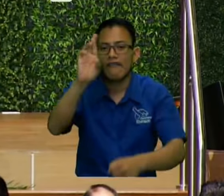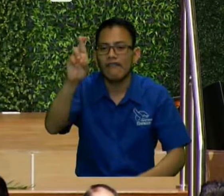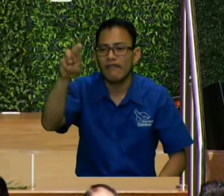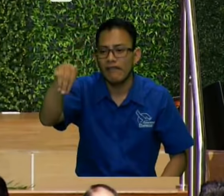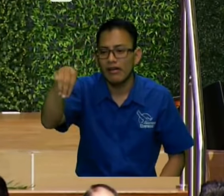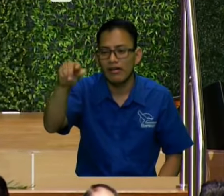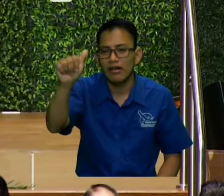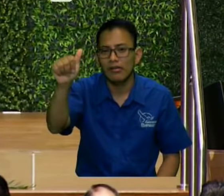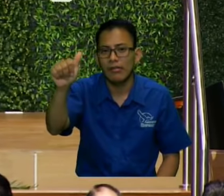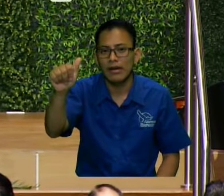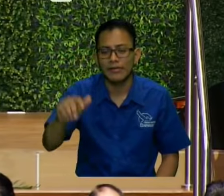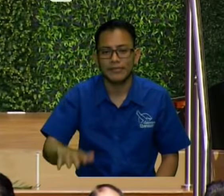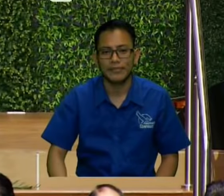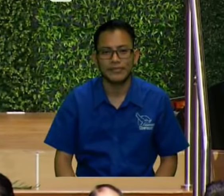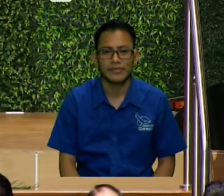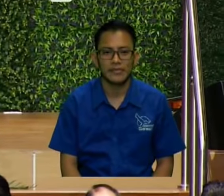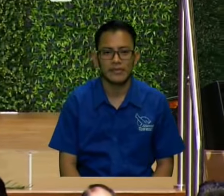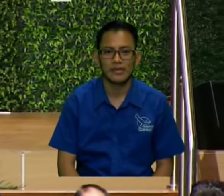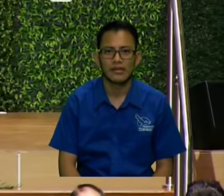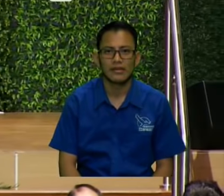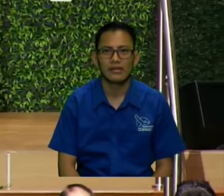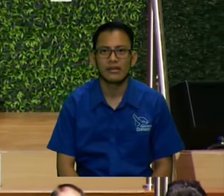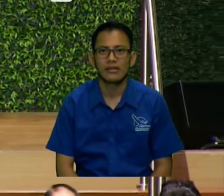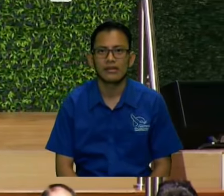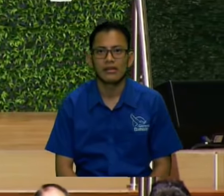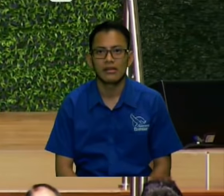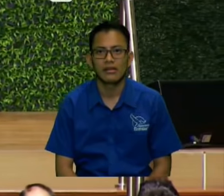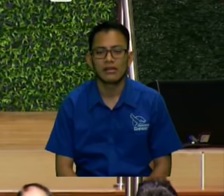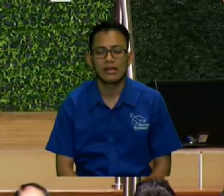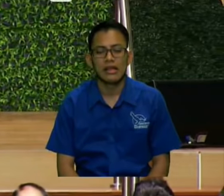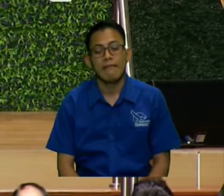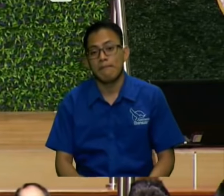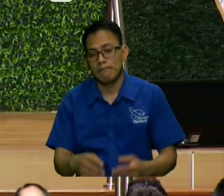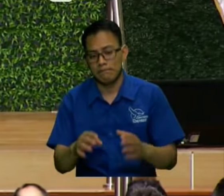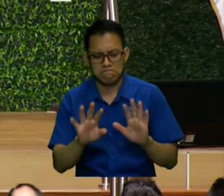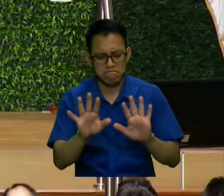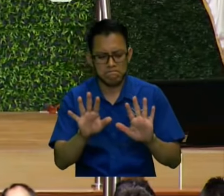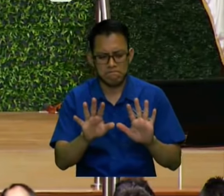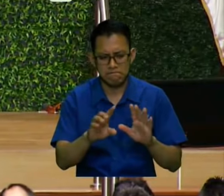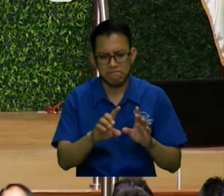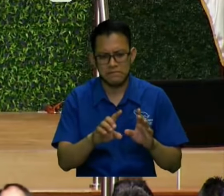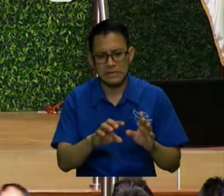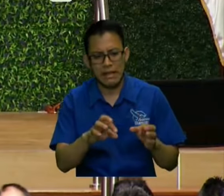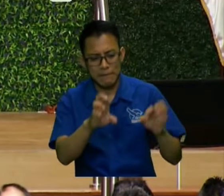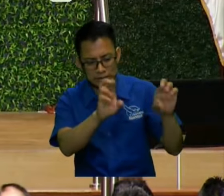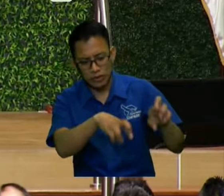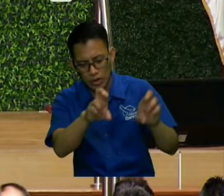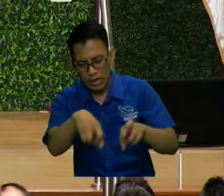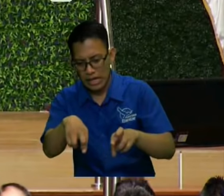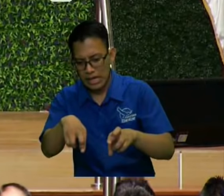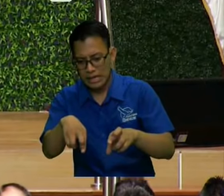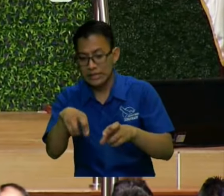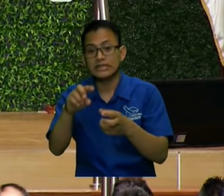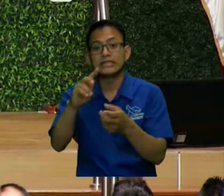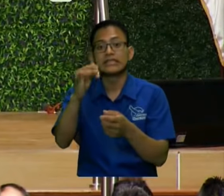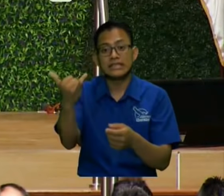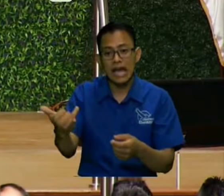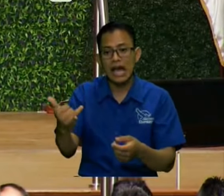Ahora, si alguien, ya habiendo sido reformado, agarra la forma de este